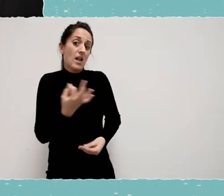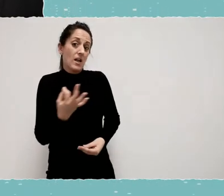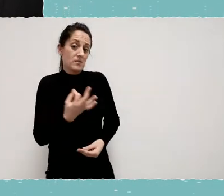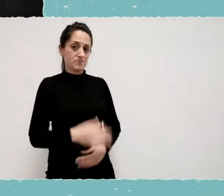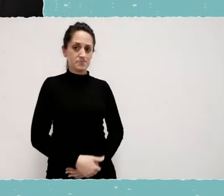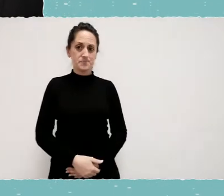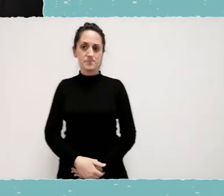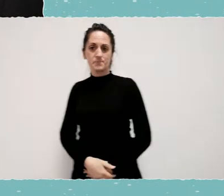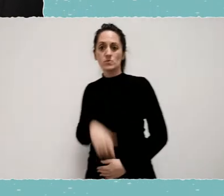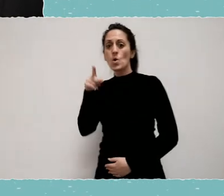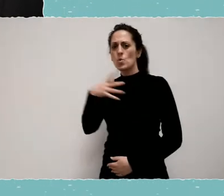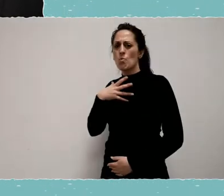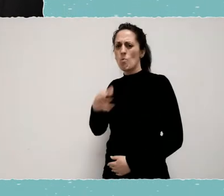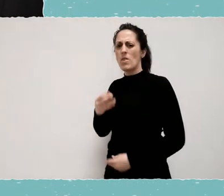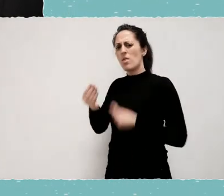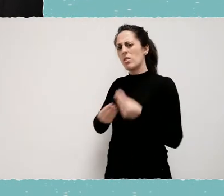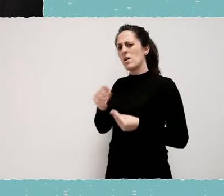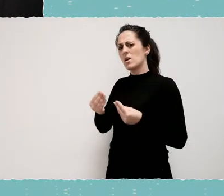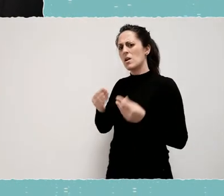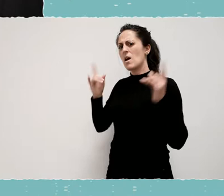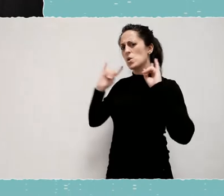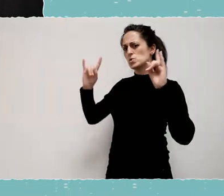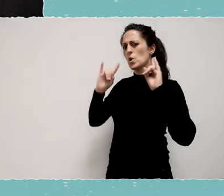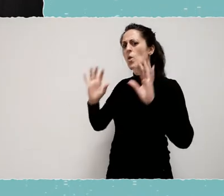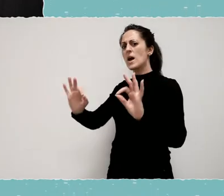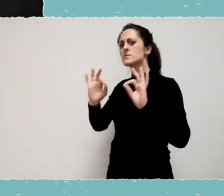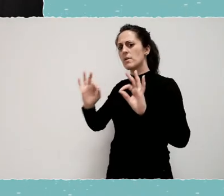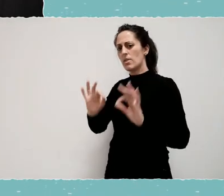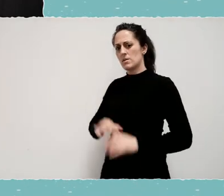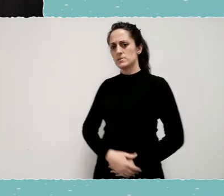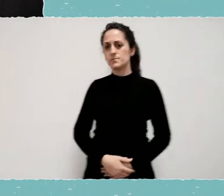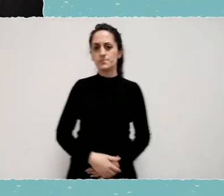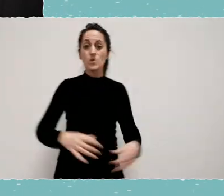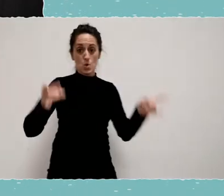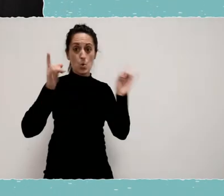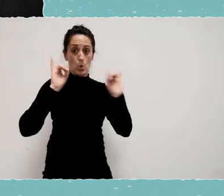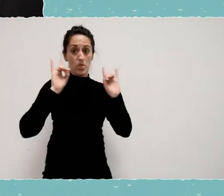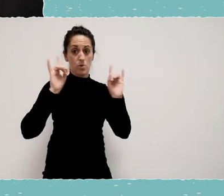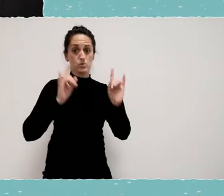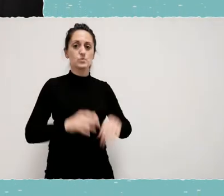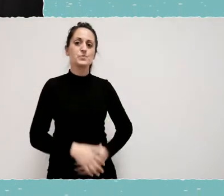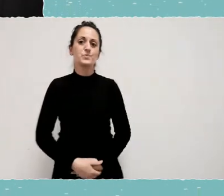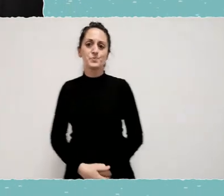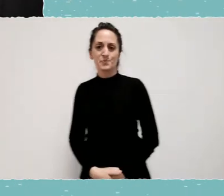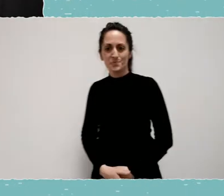vou facer, entón. Ti podes facer os efectos especiais. Ruidos.